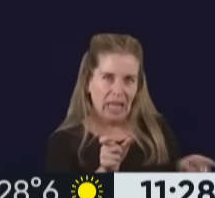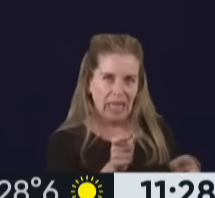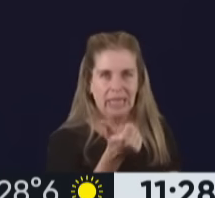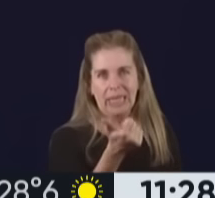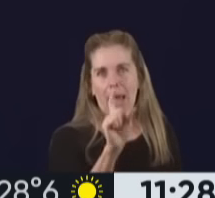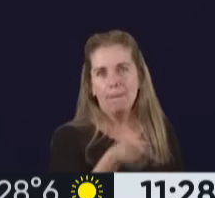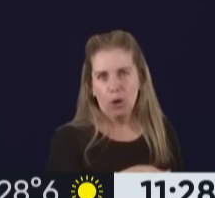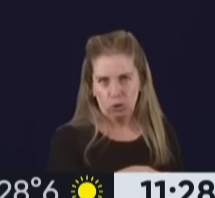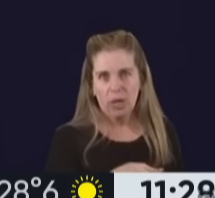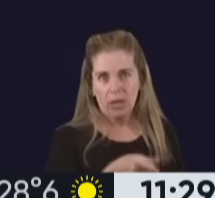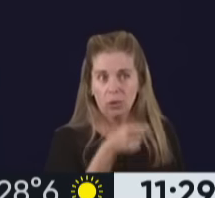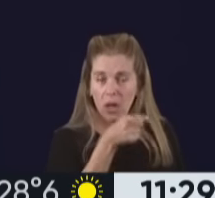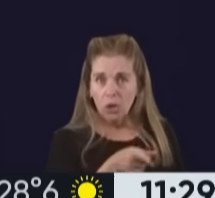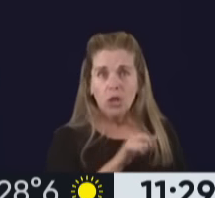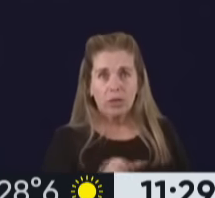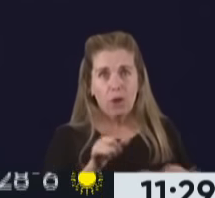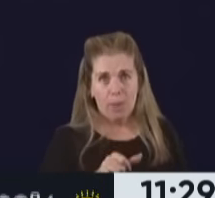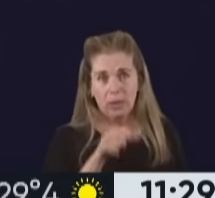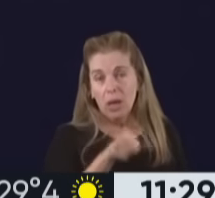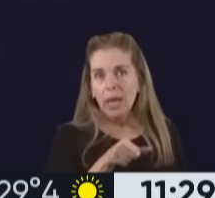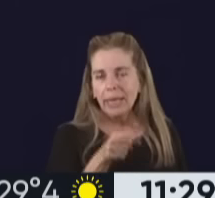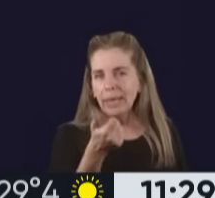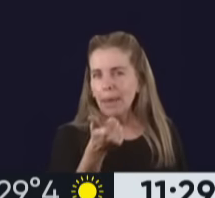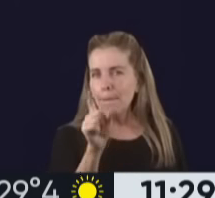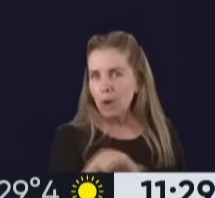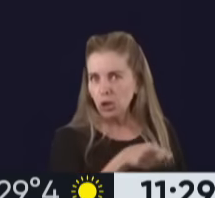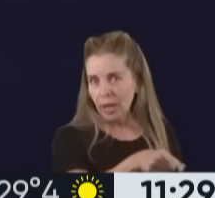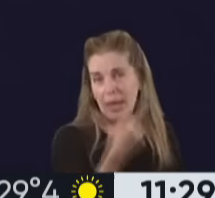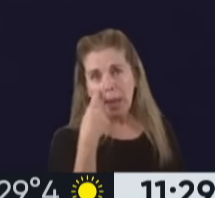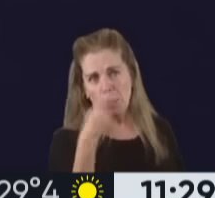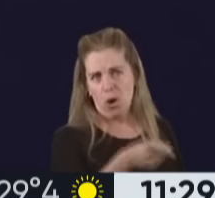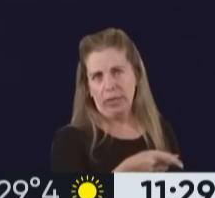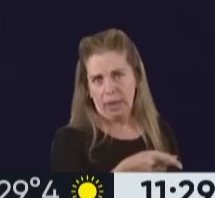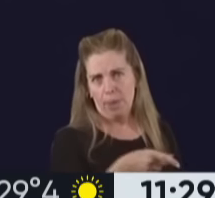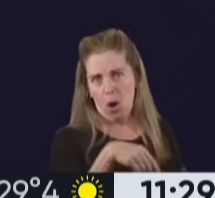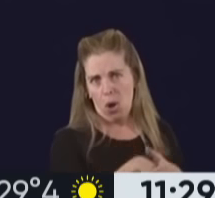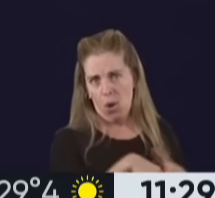que efectivamente se queda el municipio, vaya a saber para qué, ¿no?